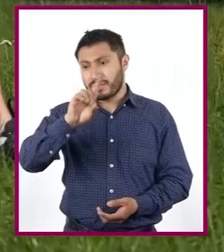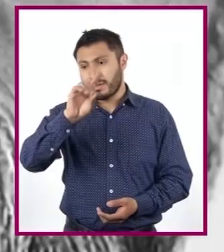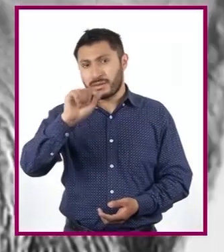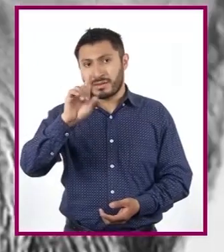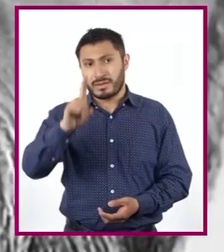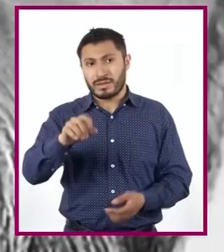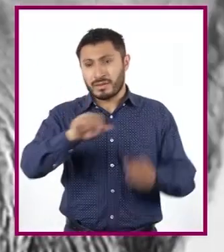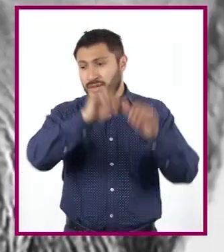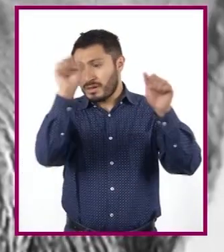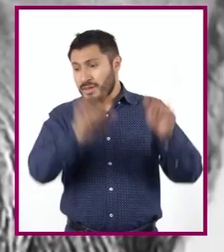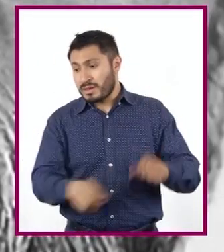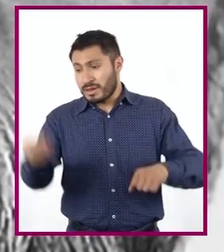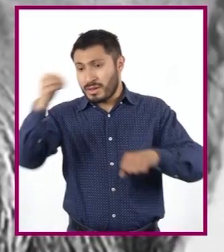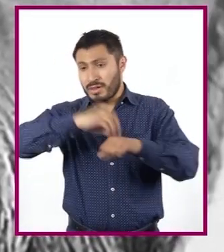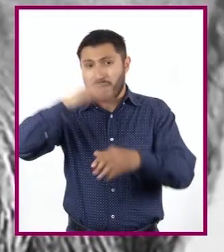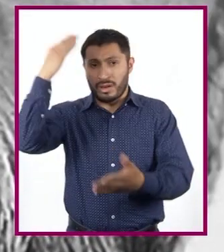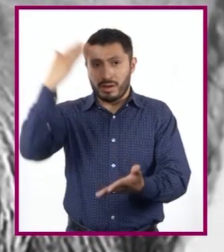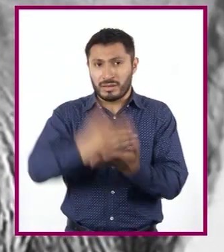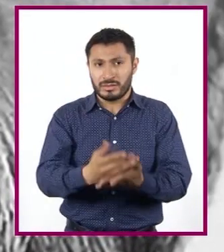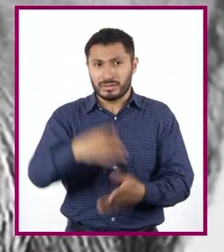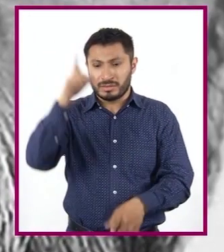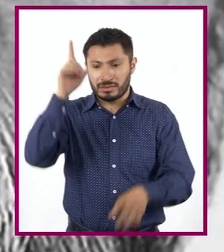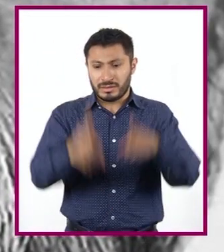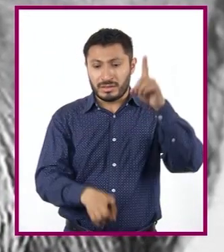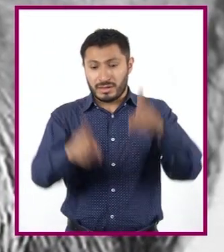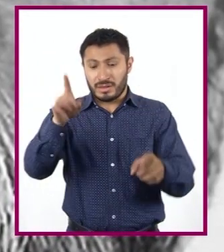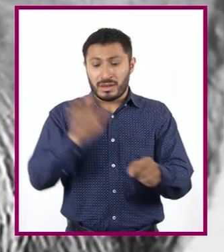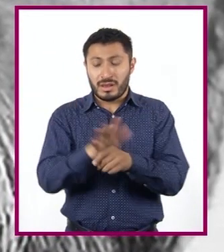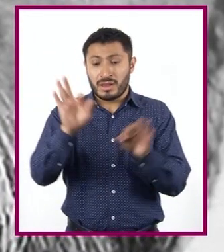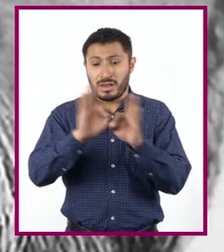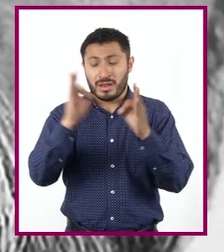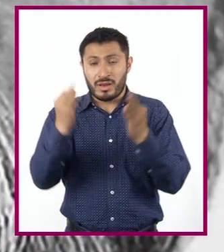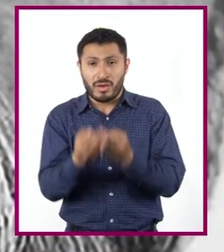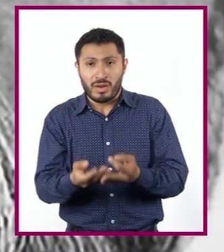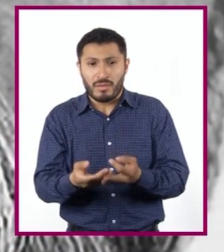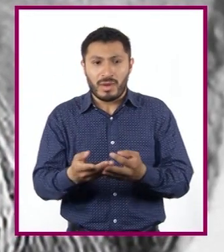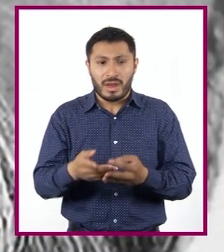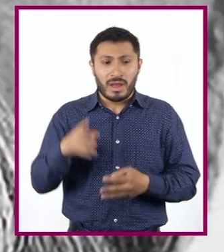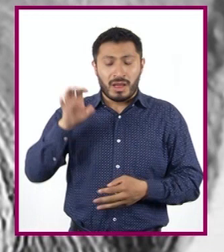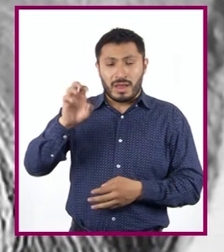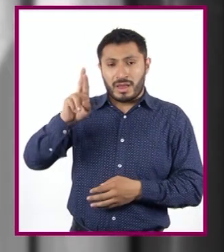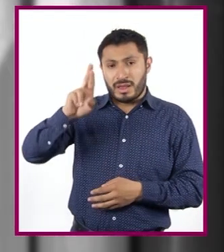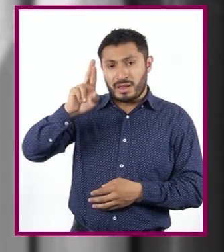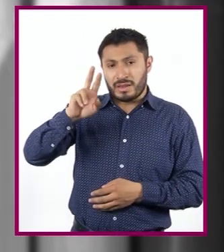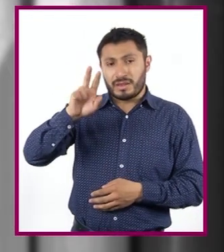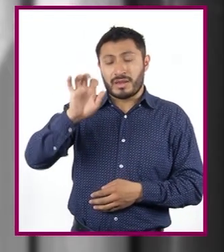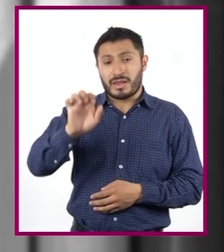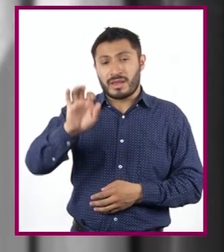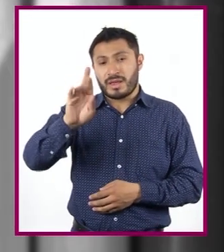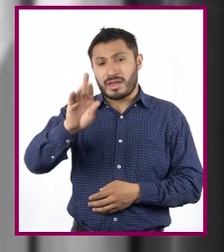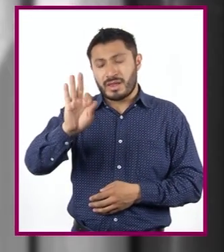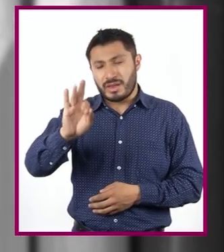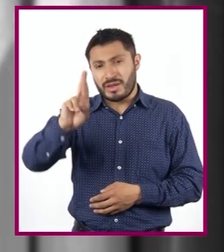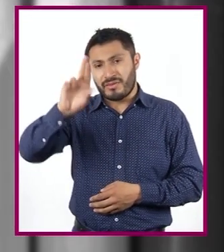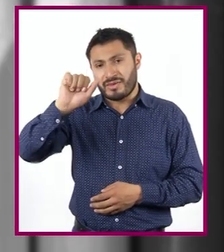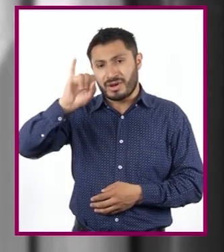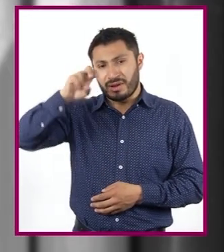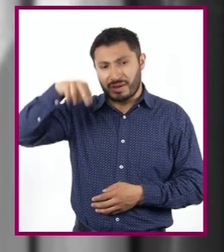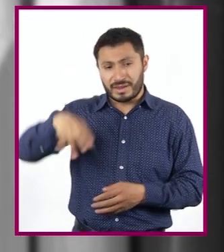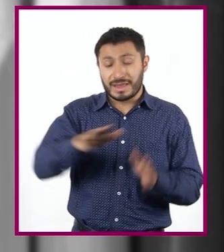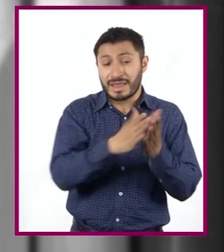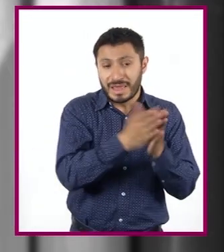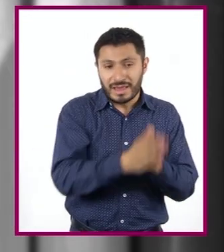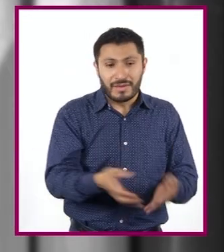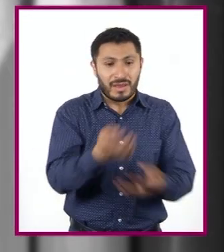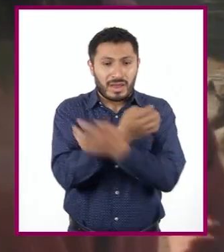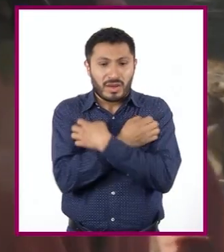sin soslayar la Biblia, por ejemplo, los 4 evangelios, que son 4 versiones de una misma historia. Y es fascinante cuando leemos una historia orientada,